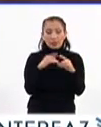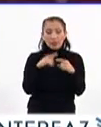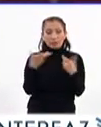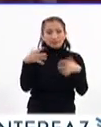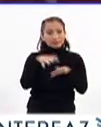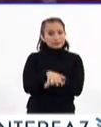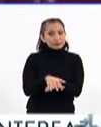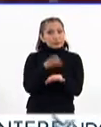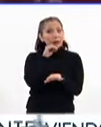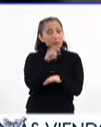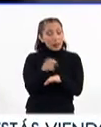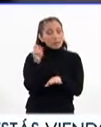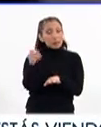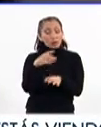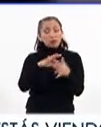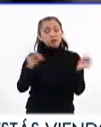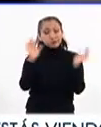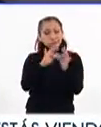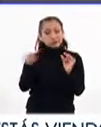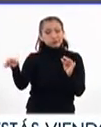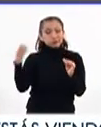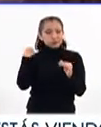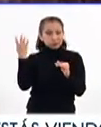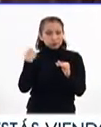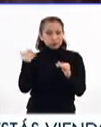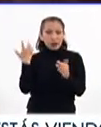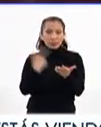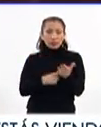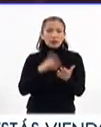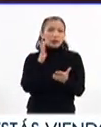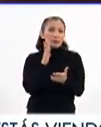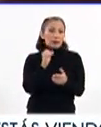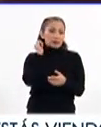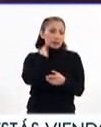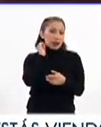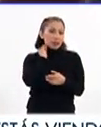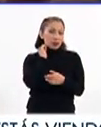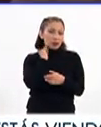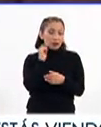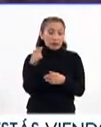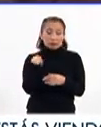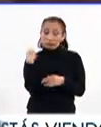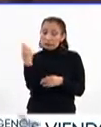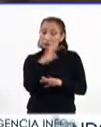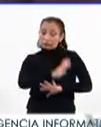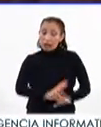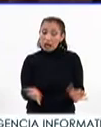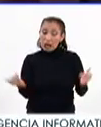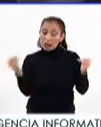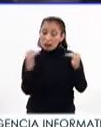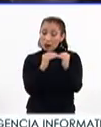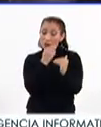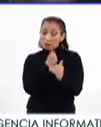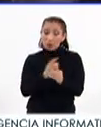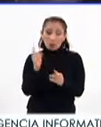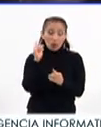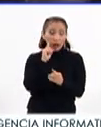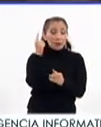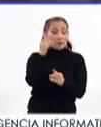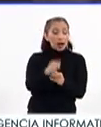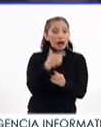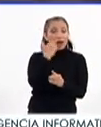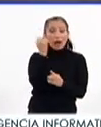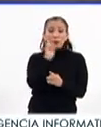y la inclusión también fueron expuestos por los ponentes en la Cámara Alta, al destacar la necesidad de la equidad de género para